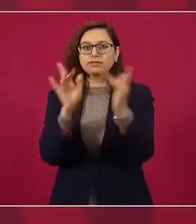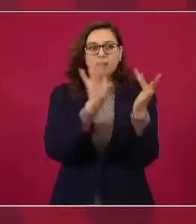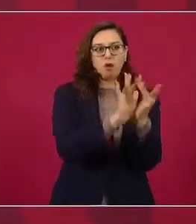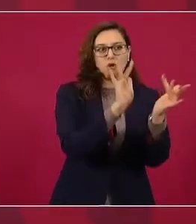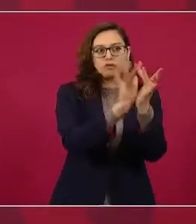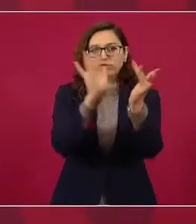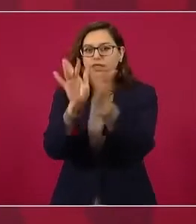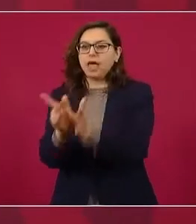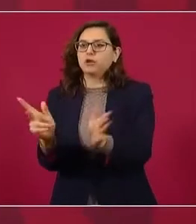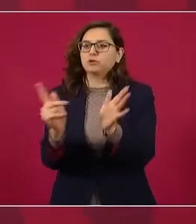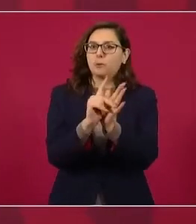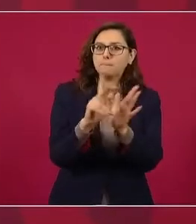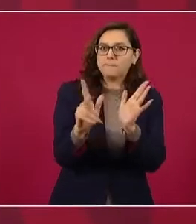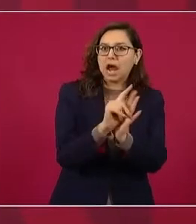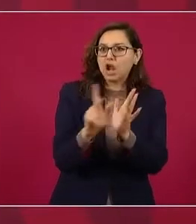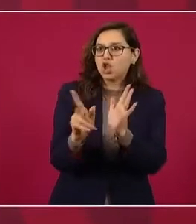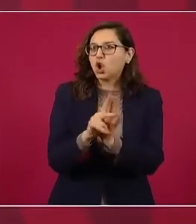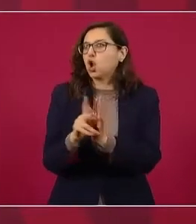no